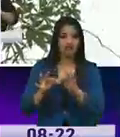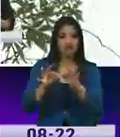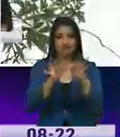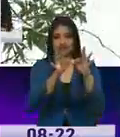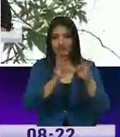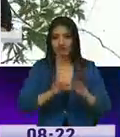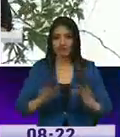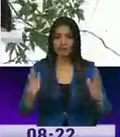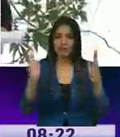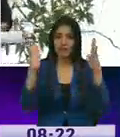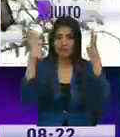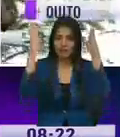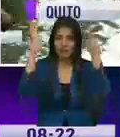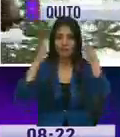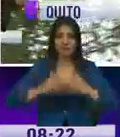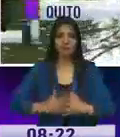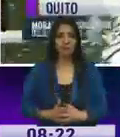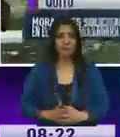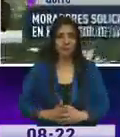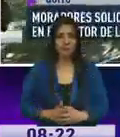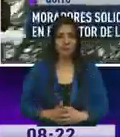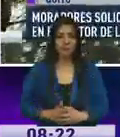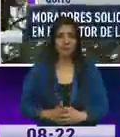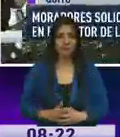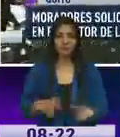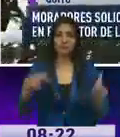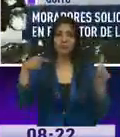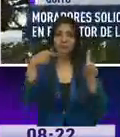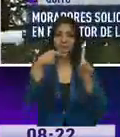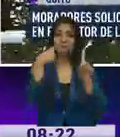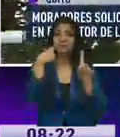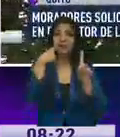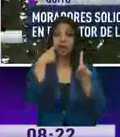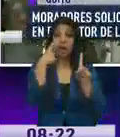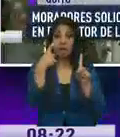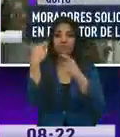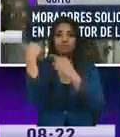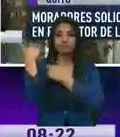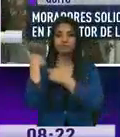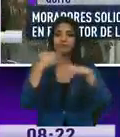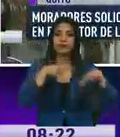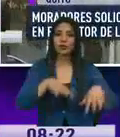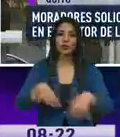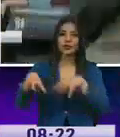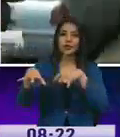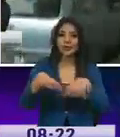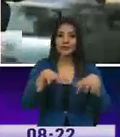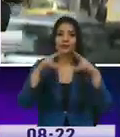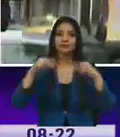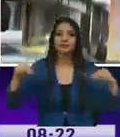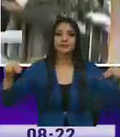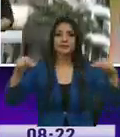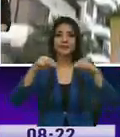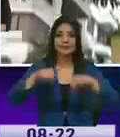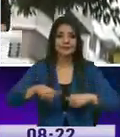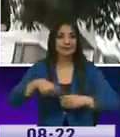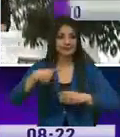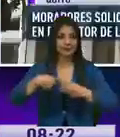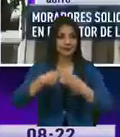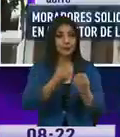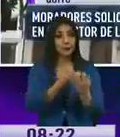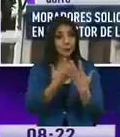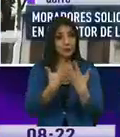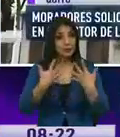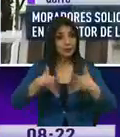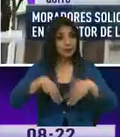a estos árboles. Yo ya me encuentro con Facel Forudi, él es coordinador de espacios naturales. Buenos días, coméntenos entonces, ¿se